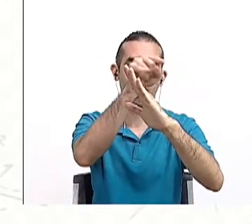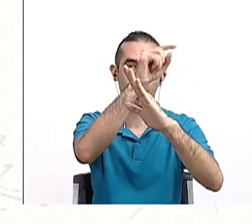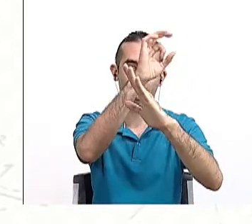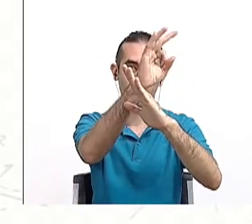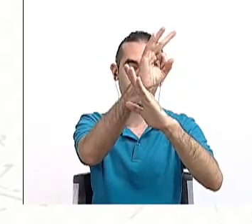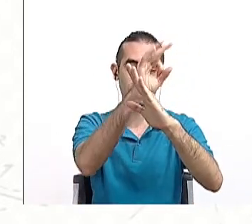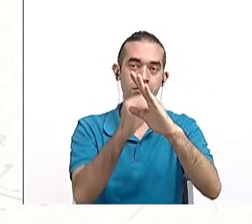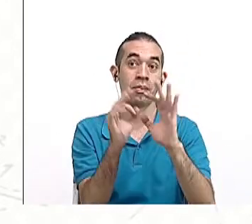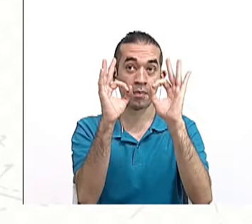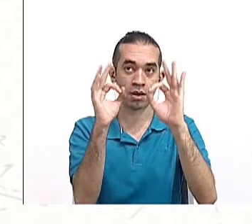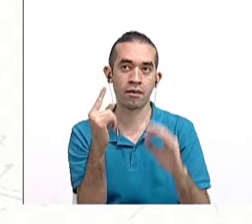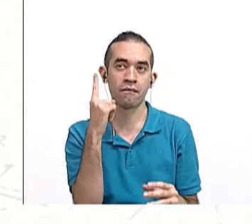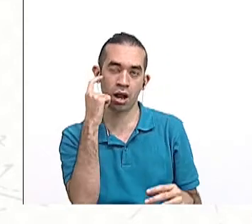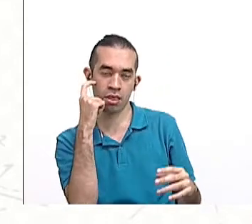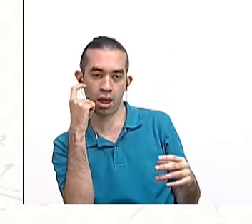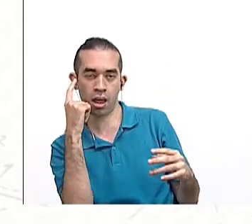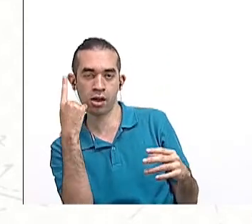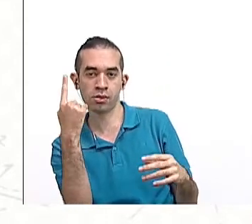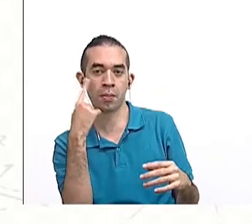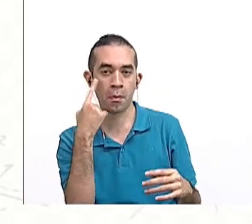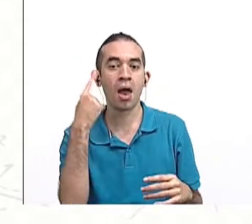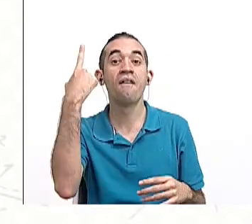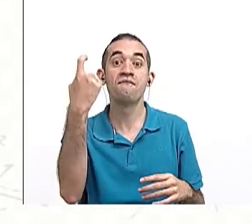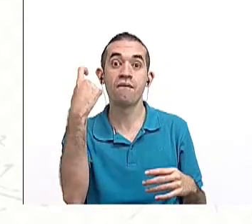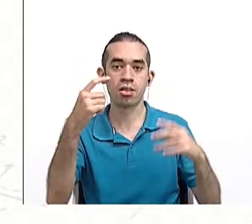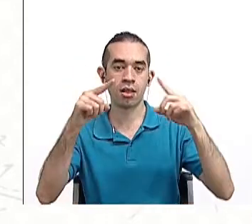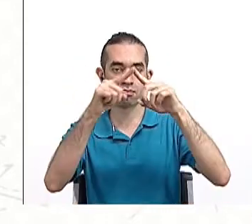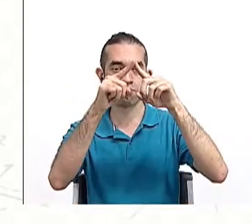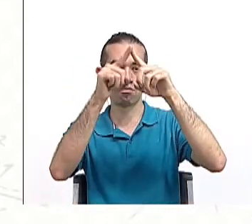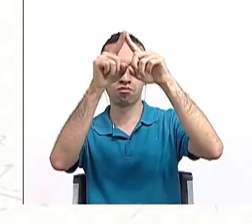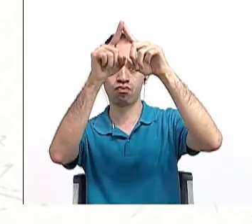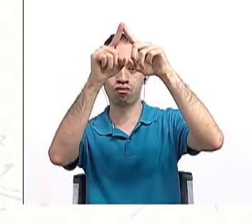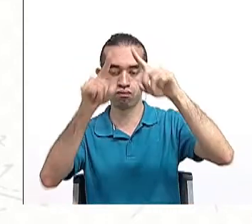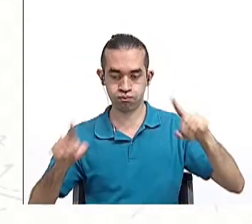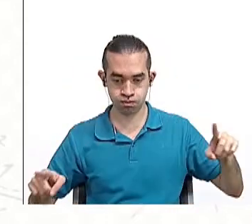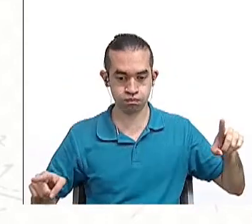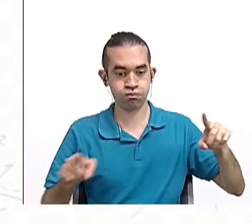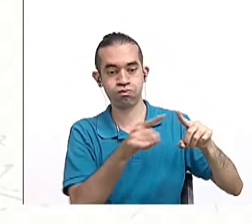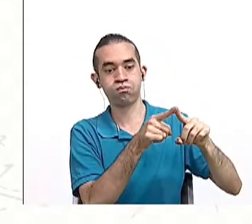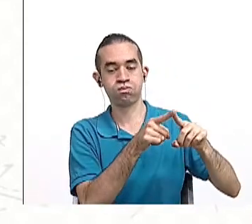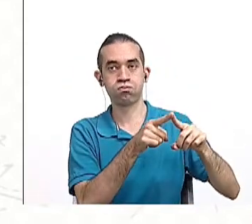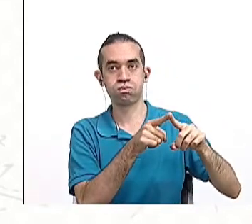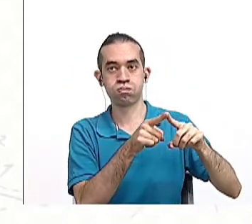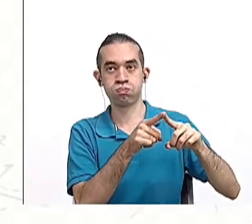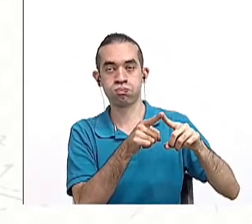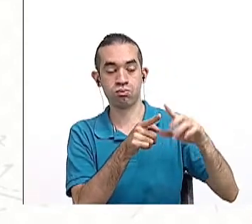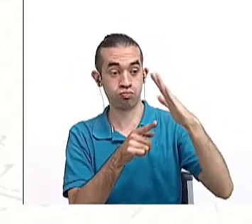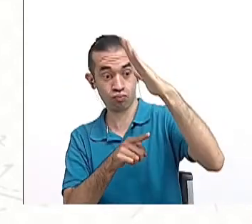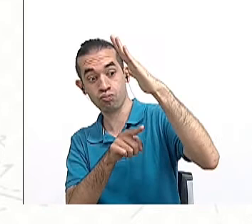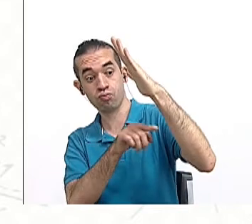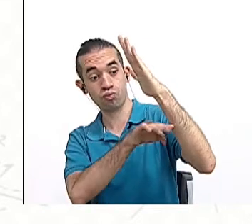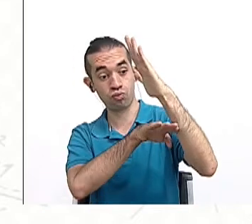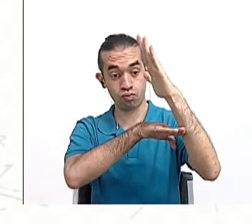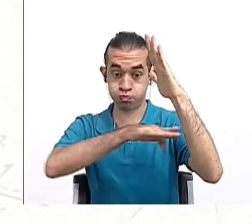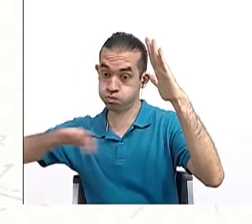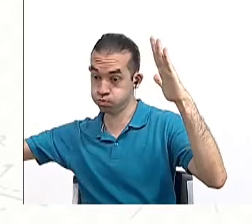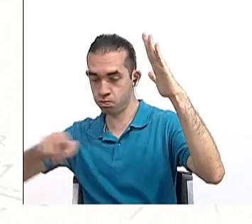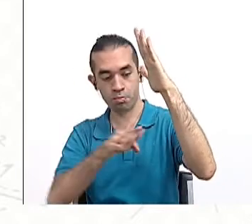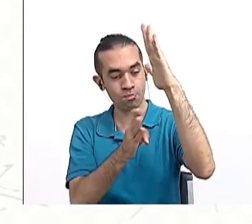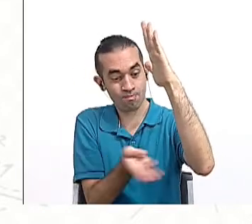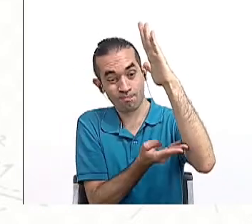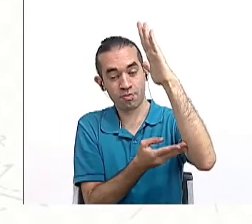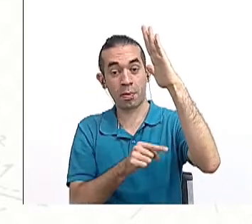y nos falta lo que es determinar el valor de beta entonces vean que aquí el ángulo cuya medida es beta